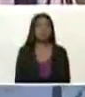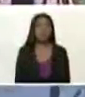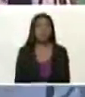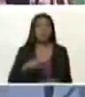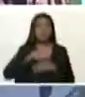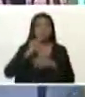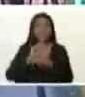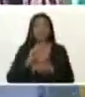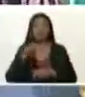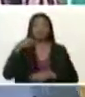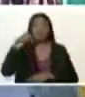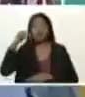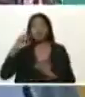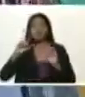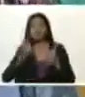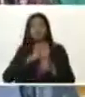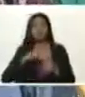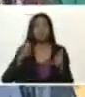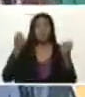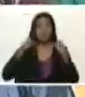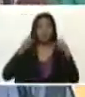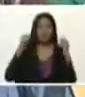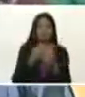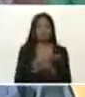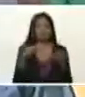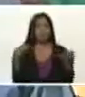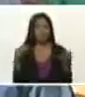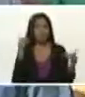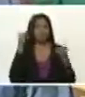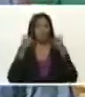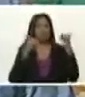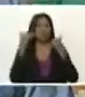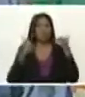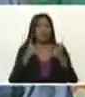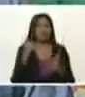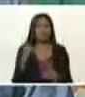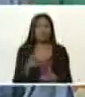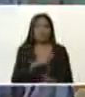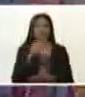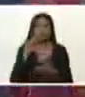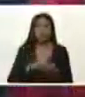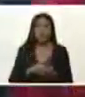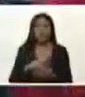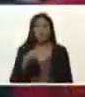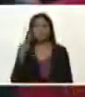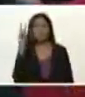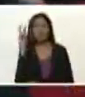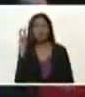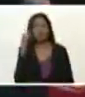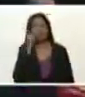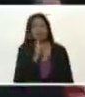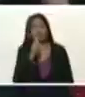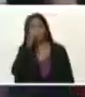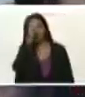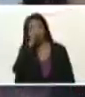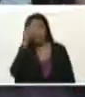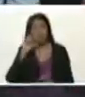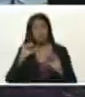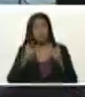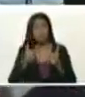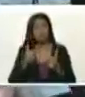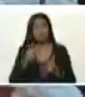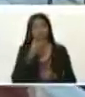Primero de noviembre vamos a preparar una gran rumba nacional viernes. Viernes, sábado y domingo. Arranca